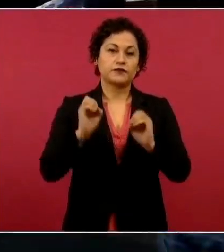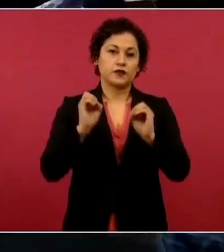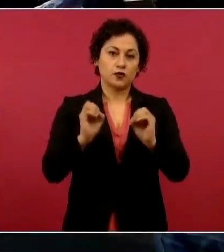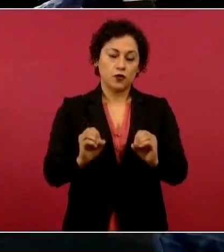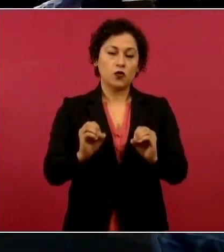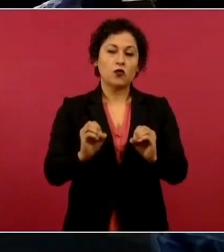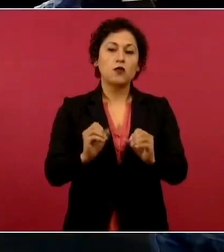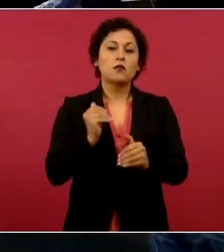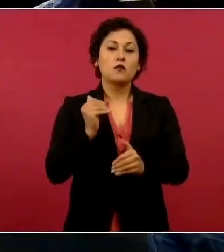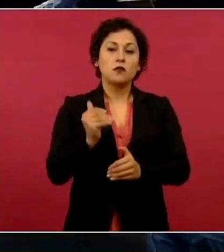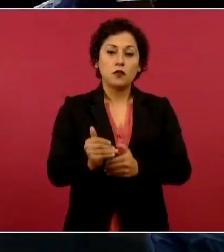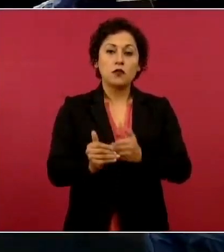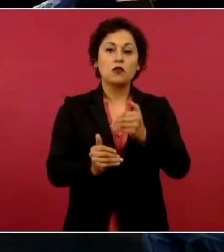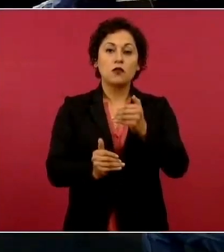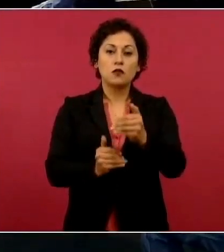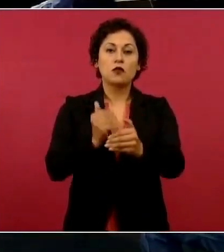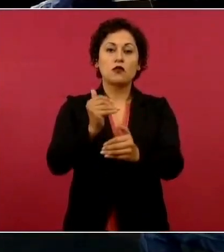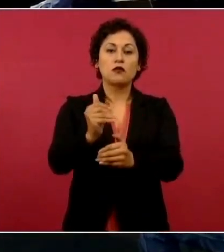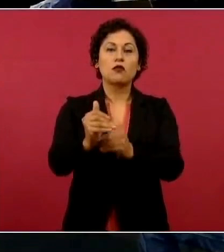etapas.